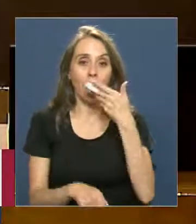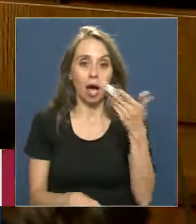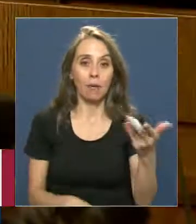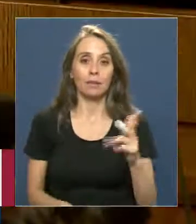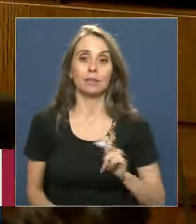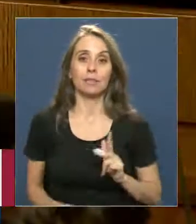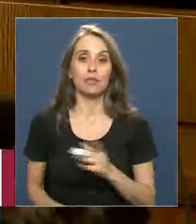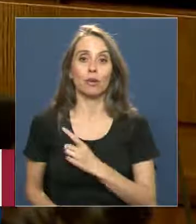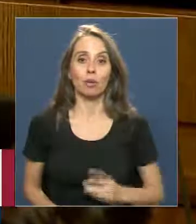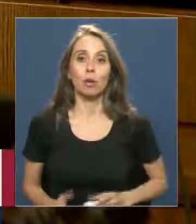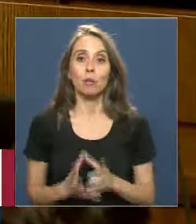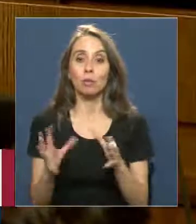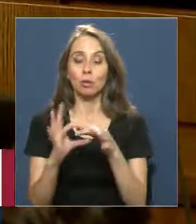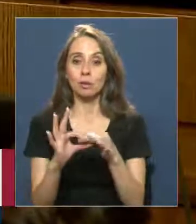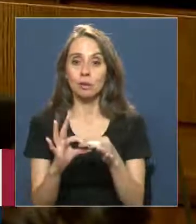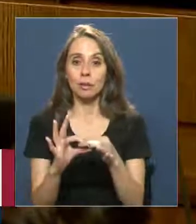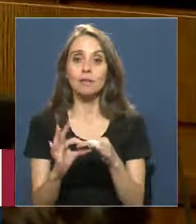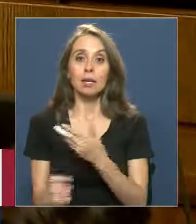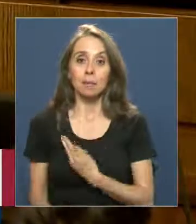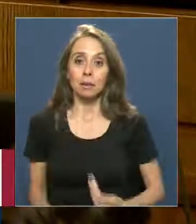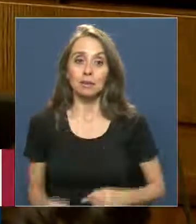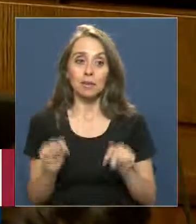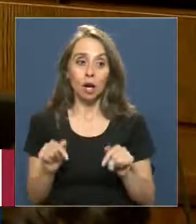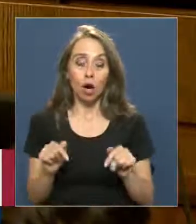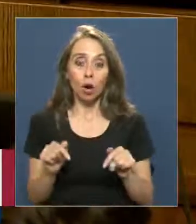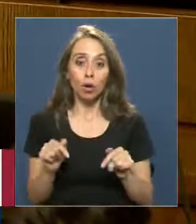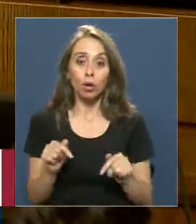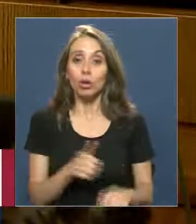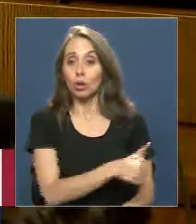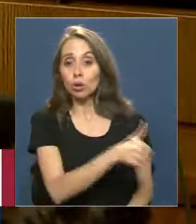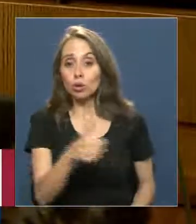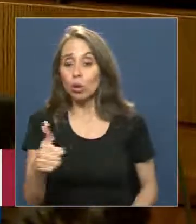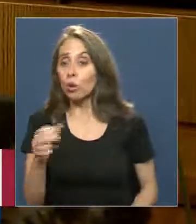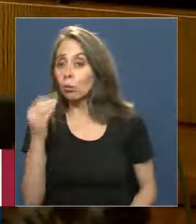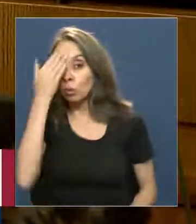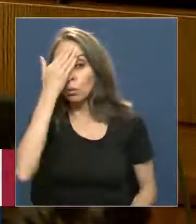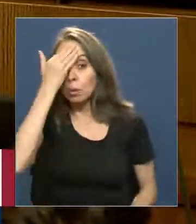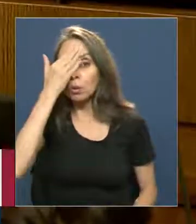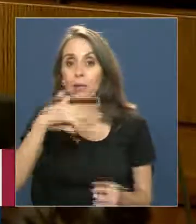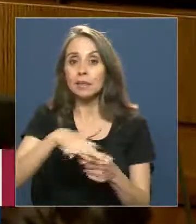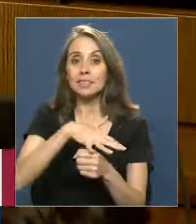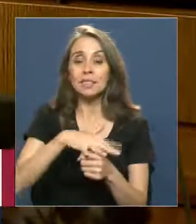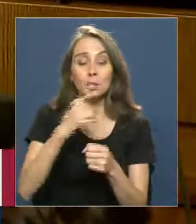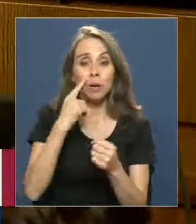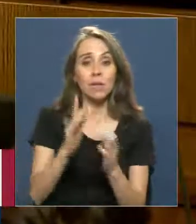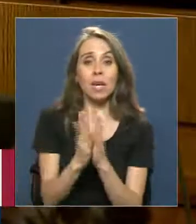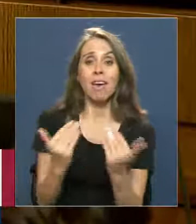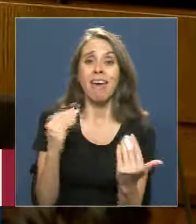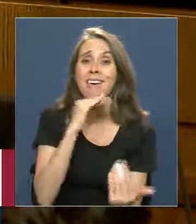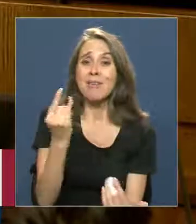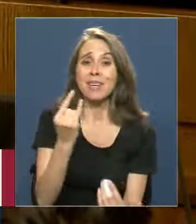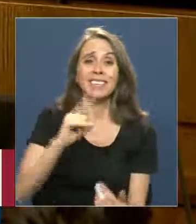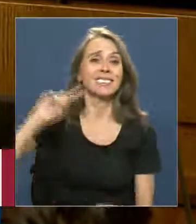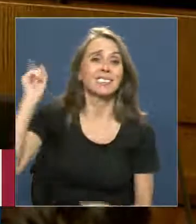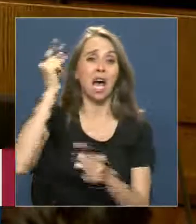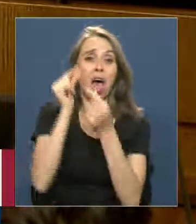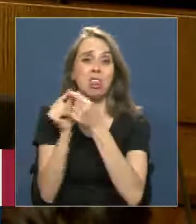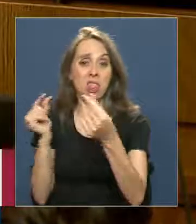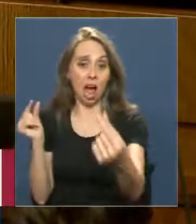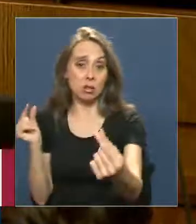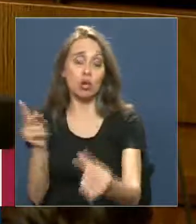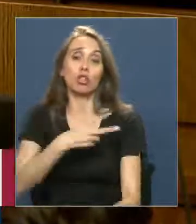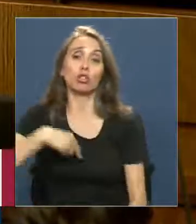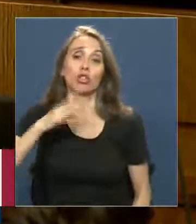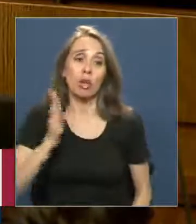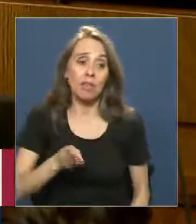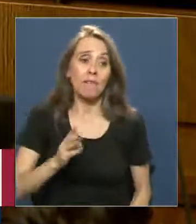gracias, presidenta. Claramente creo que hoy día todos estamos muy preocupados respecto a la situación de contingencia nacional, en orden a que tenemos que